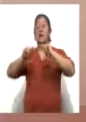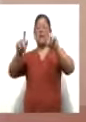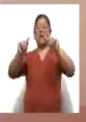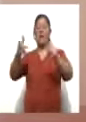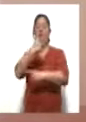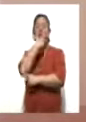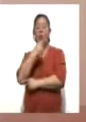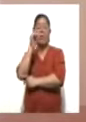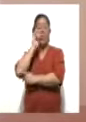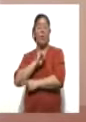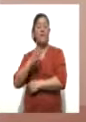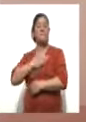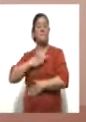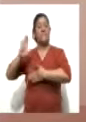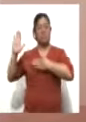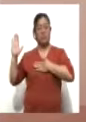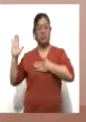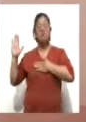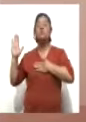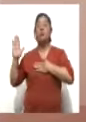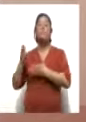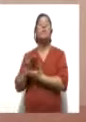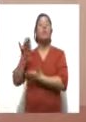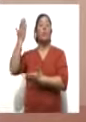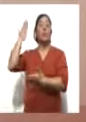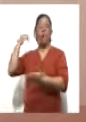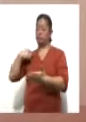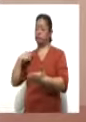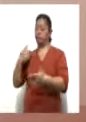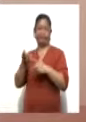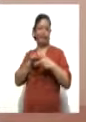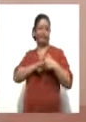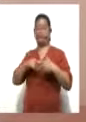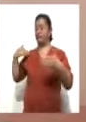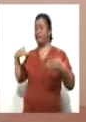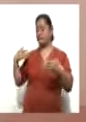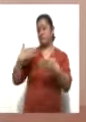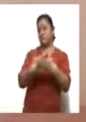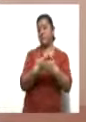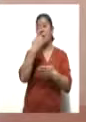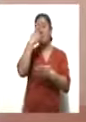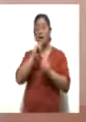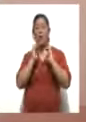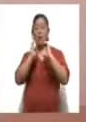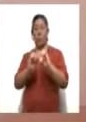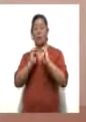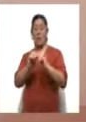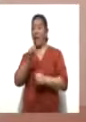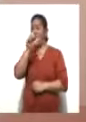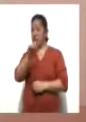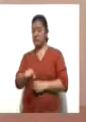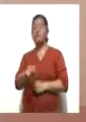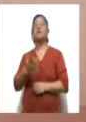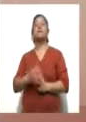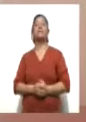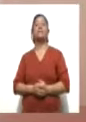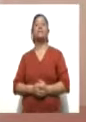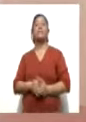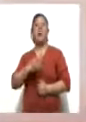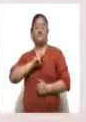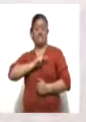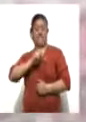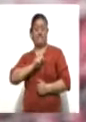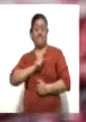compromiso, como lo hemos hecho desde el sector, para seguir cuidándonos y hacerlo desde nuestras diferentes áreas